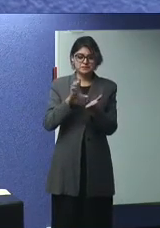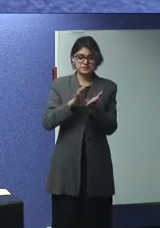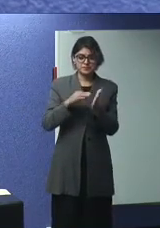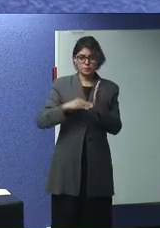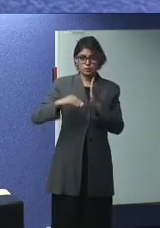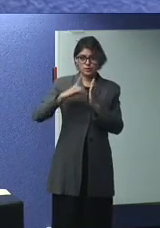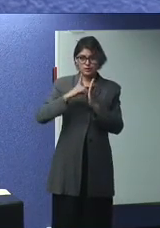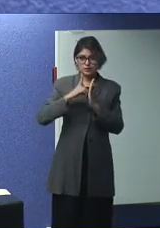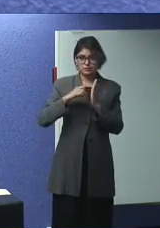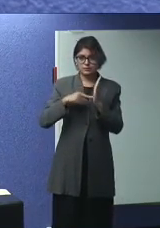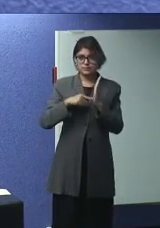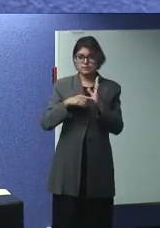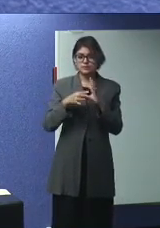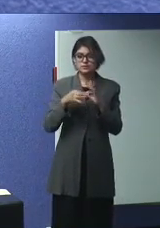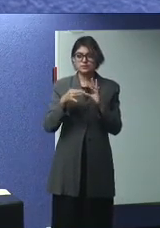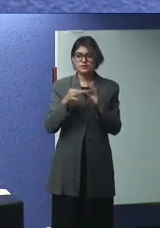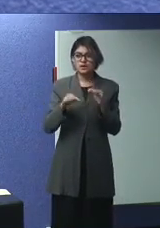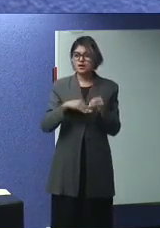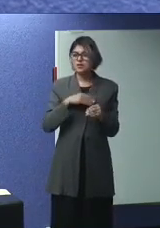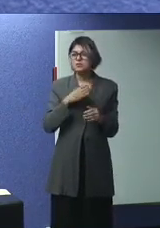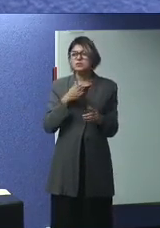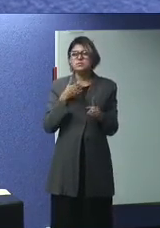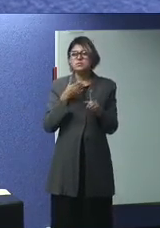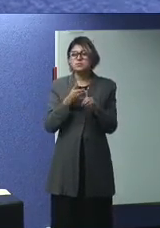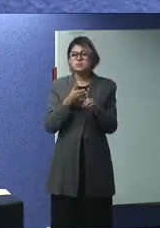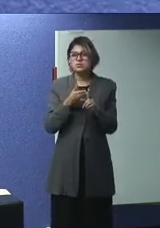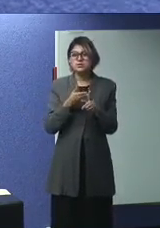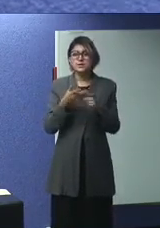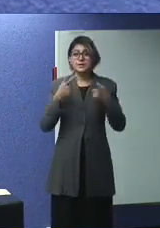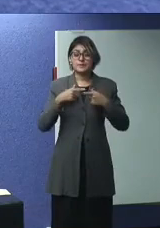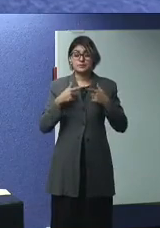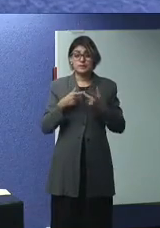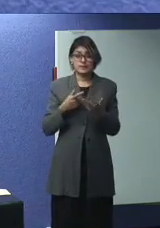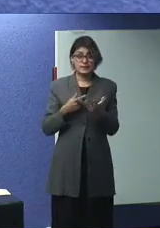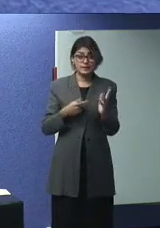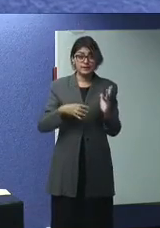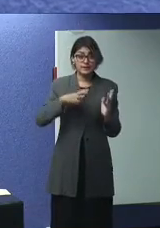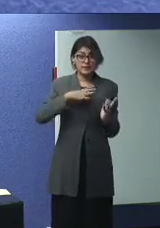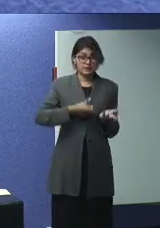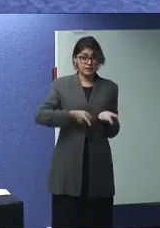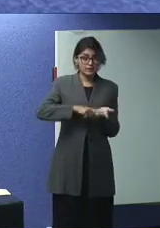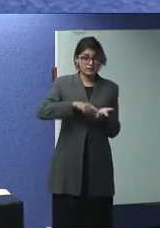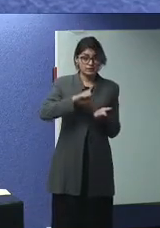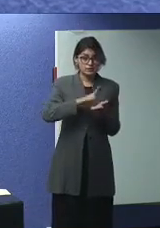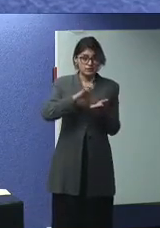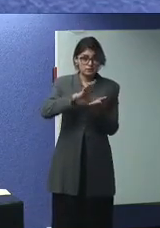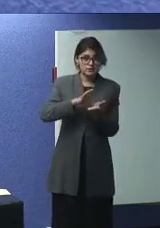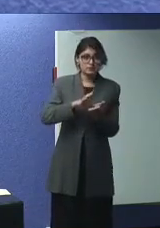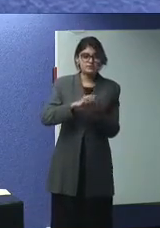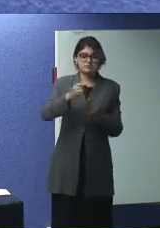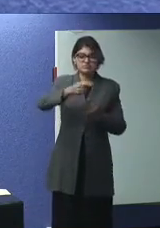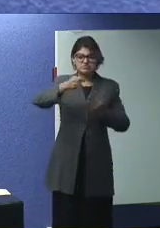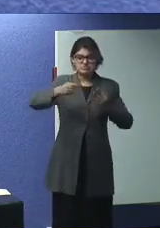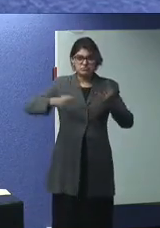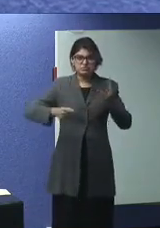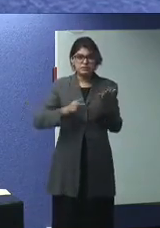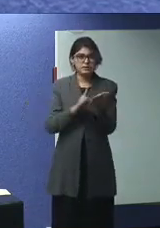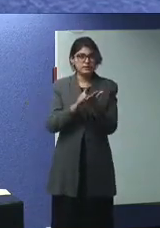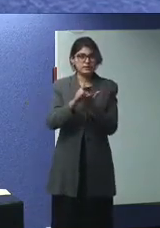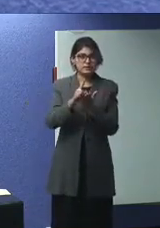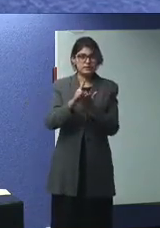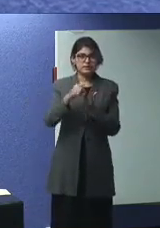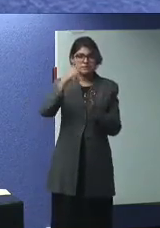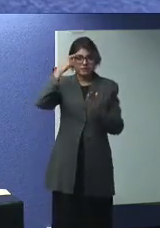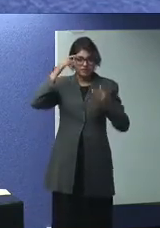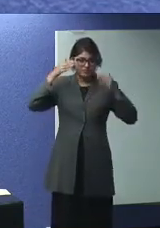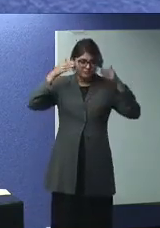es que al final del día se les está reconociendo a las personas con discapacidad una serie de derechos enfocadas a qué, a garantizar